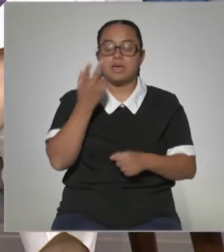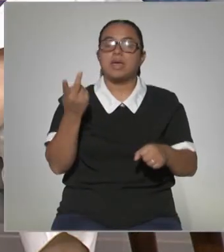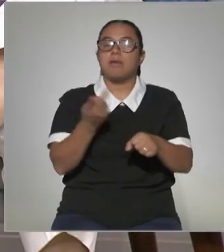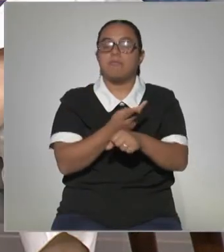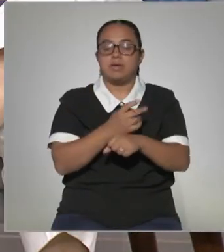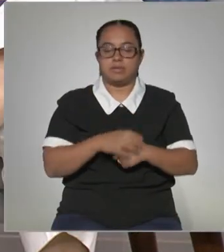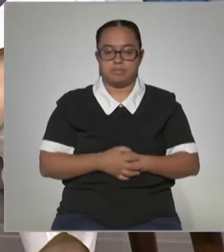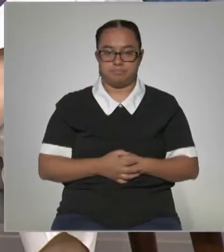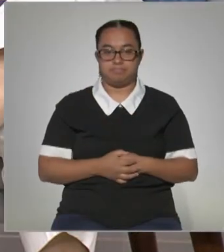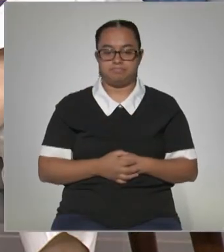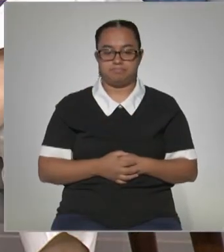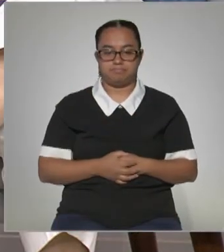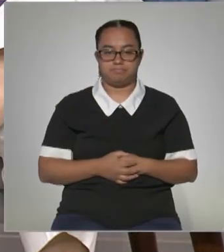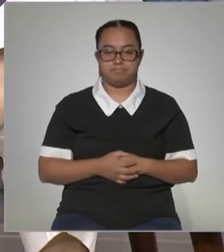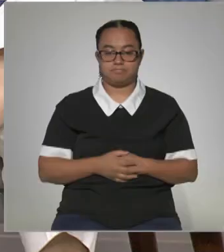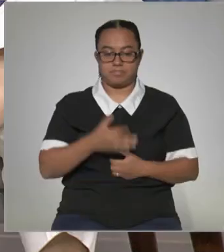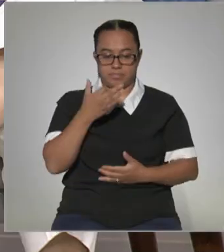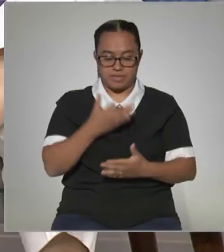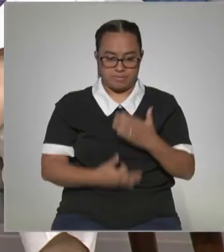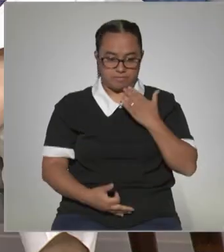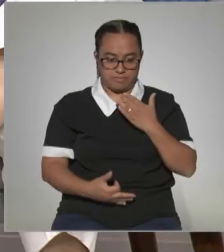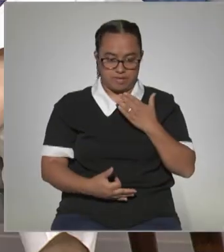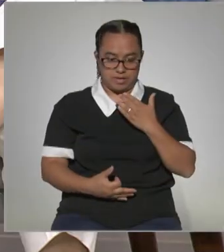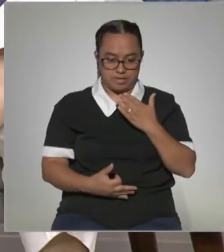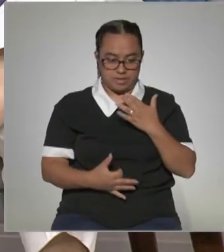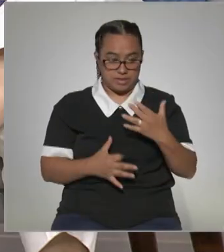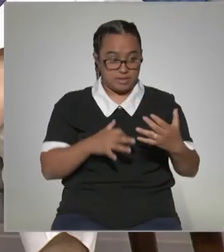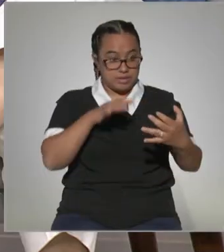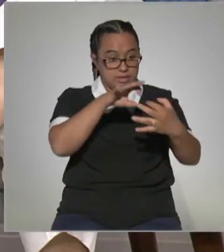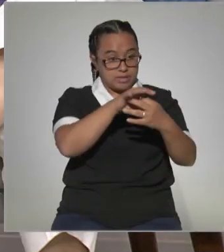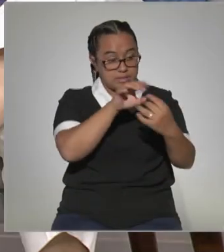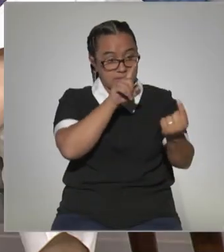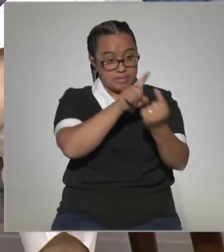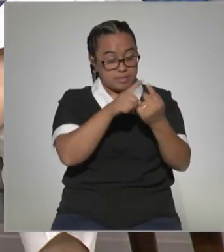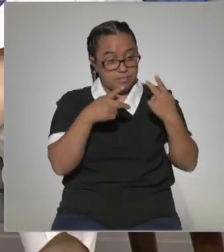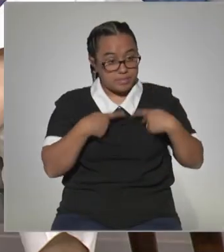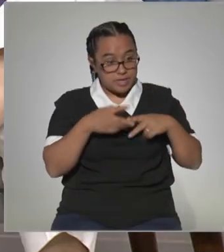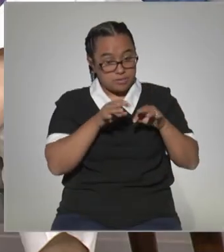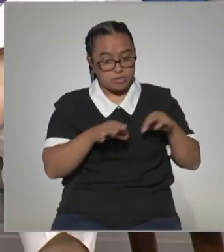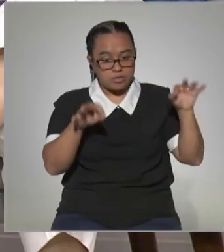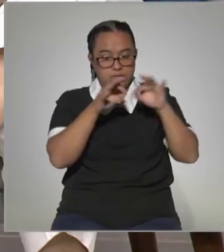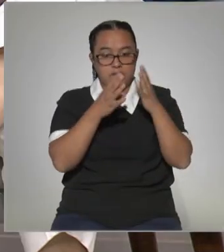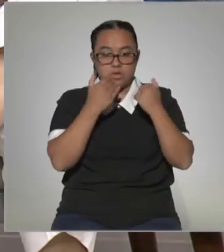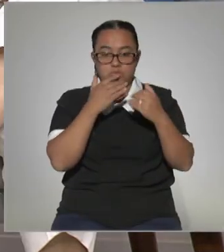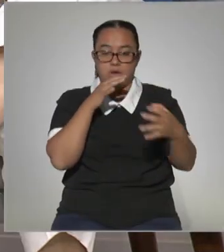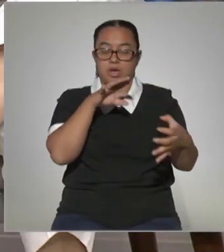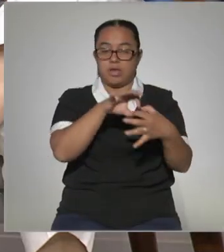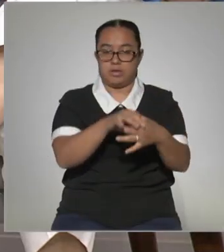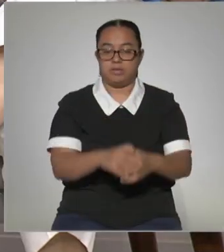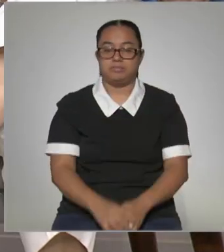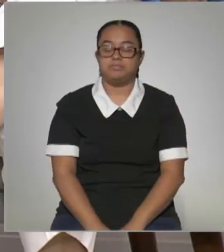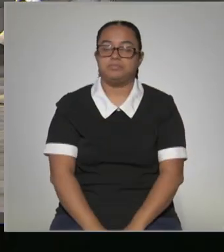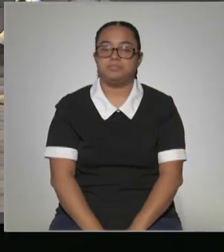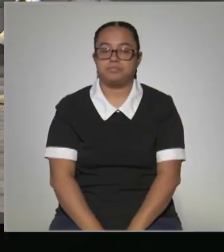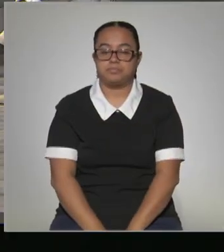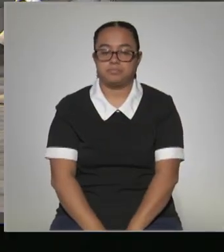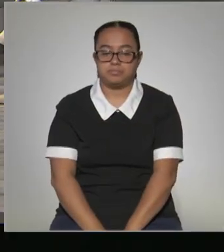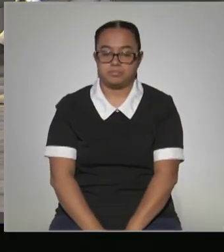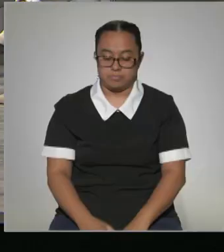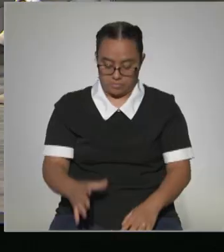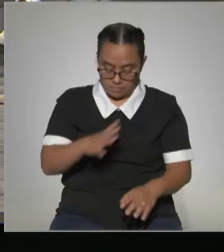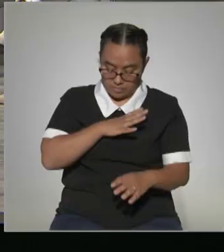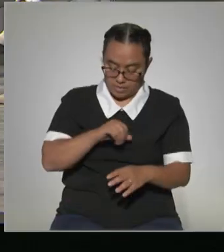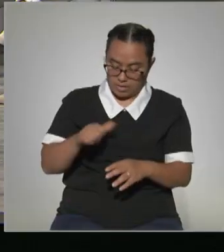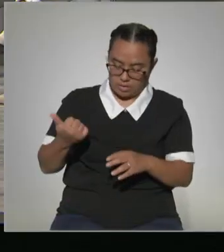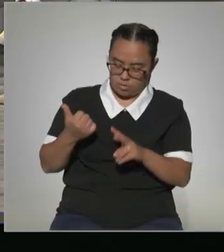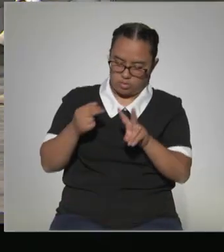que hagas conexión con la gente importante. Muy bien. Oigan, y hay otro tema